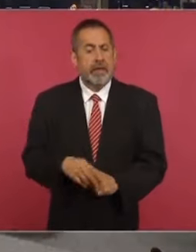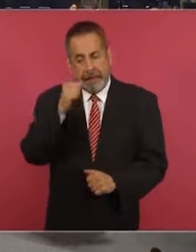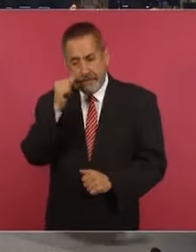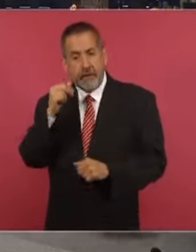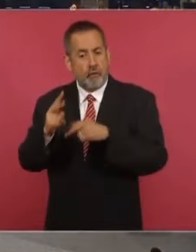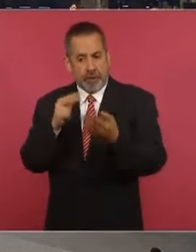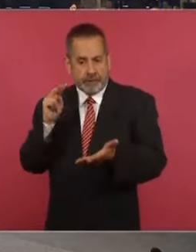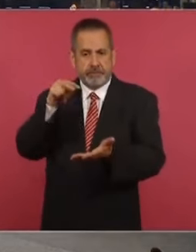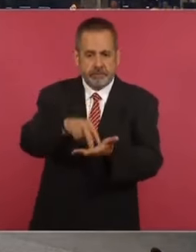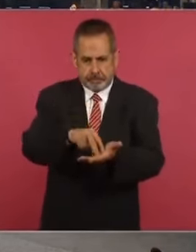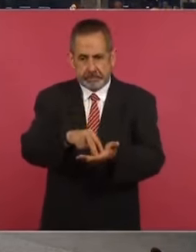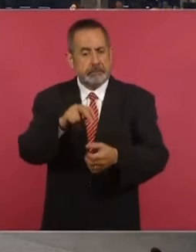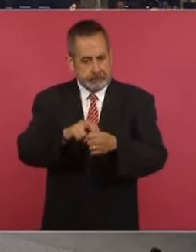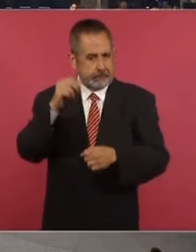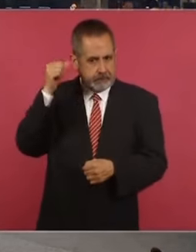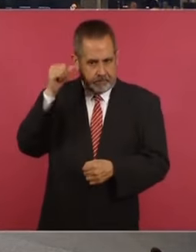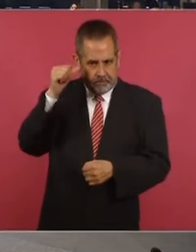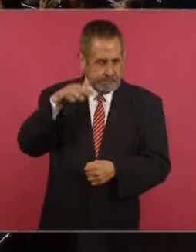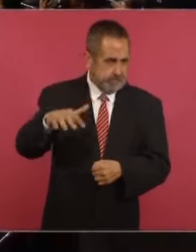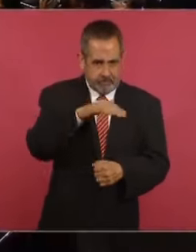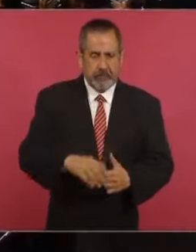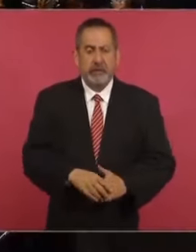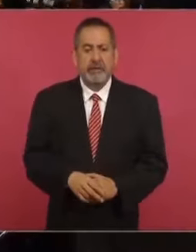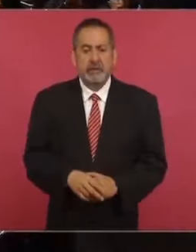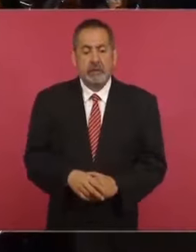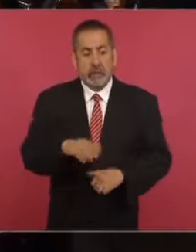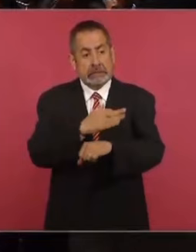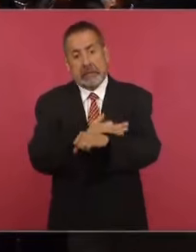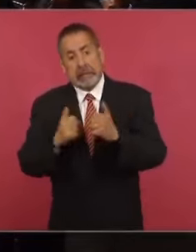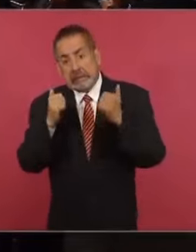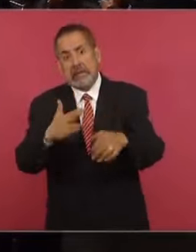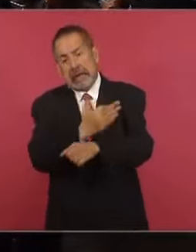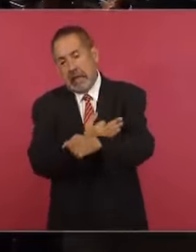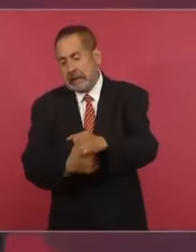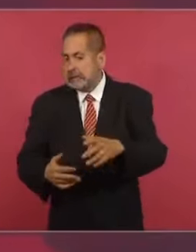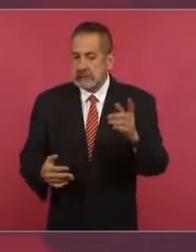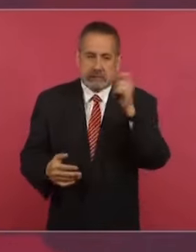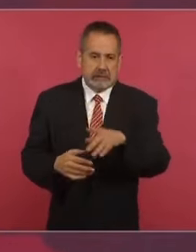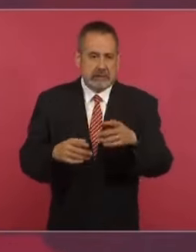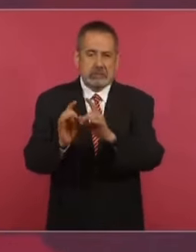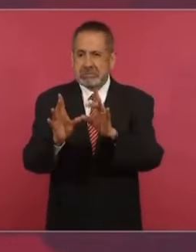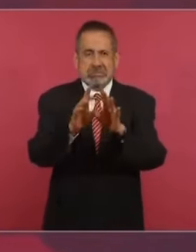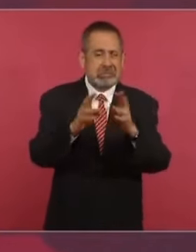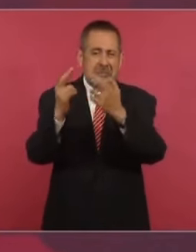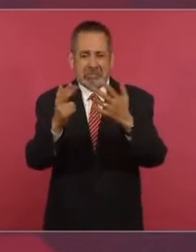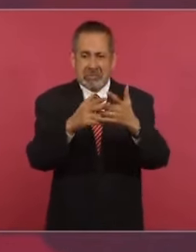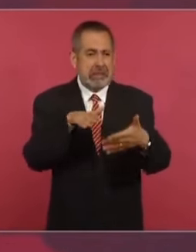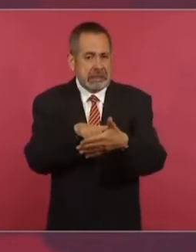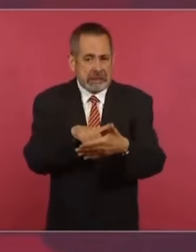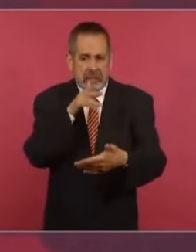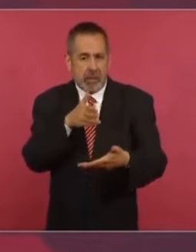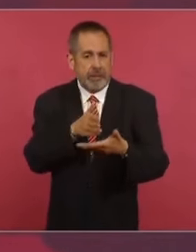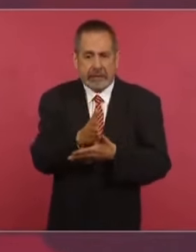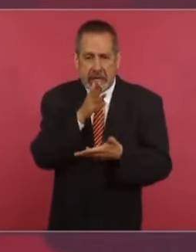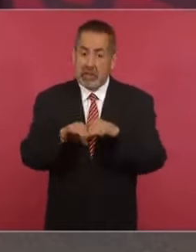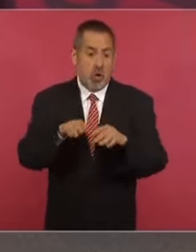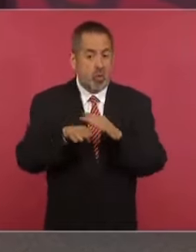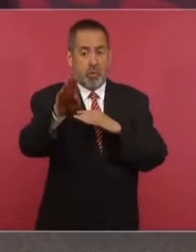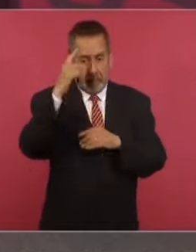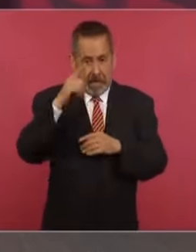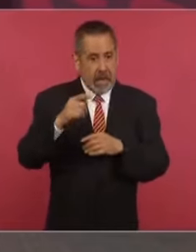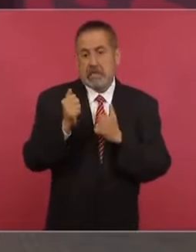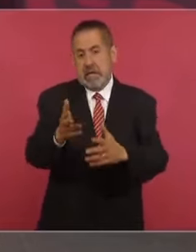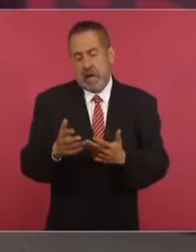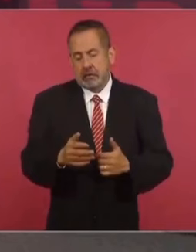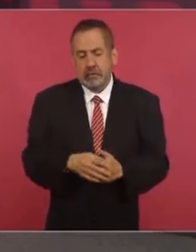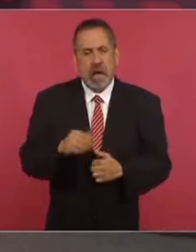ayer en Acapulco, tardamos en llegar por la situación de la lluvia.